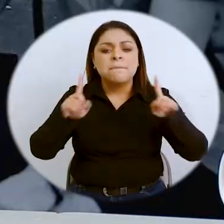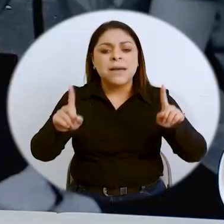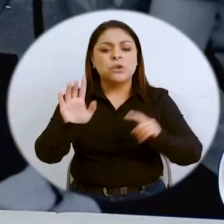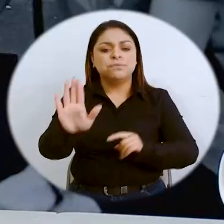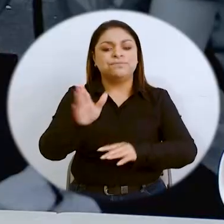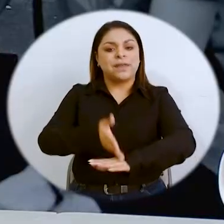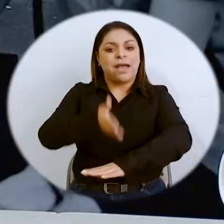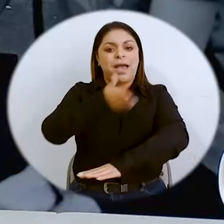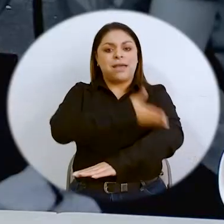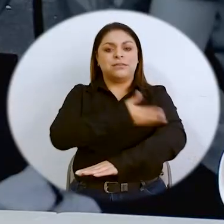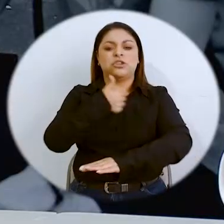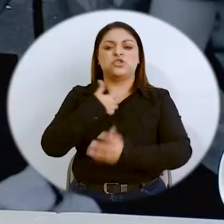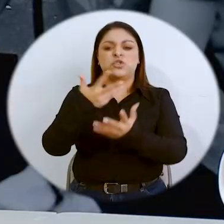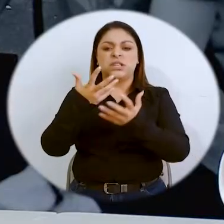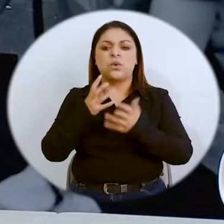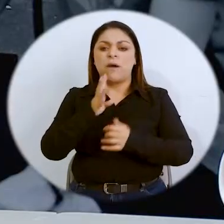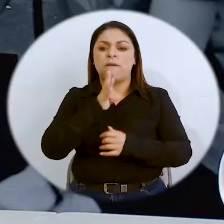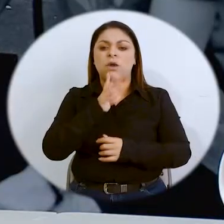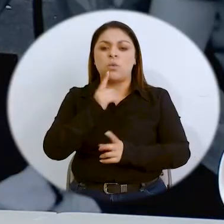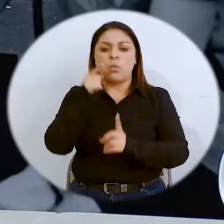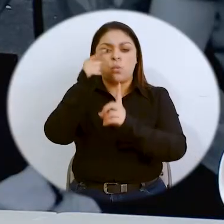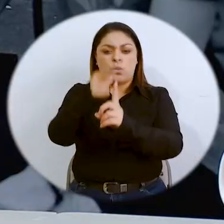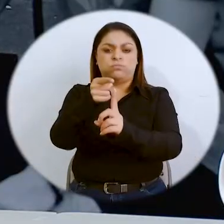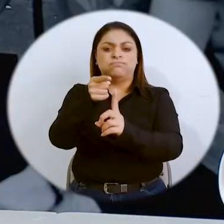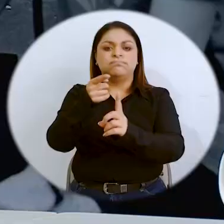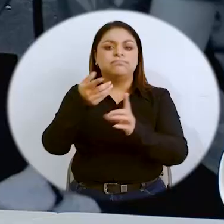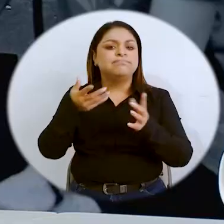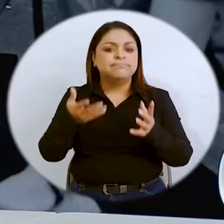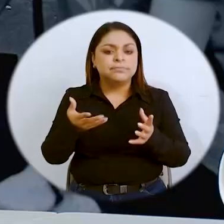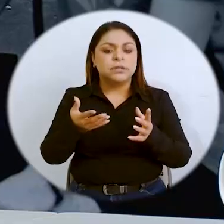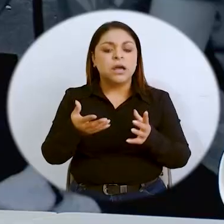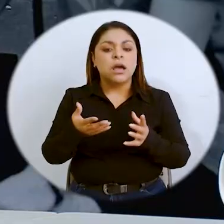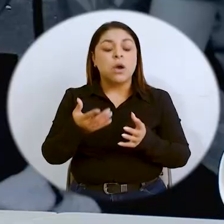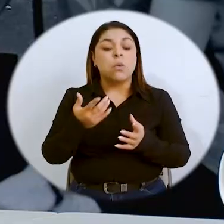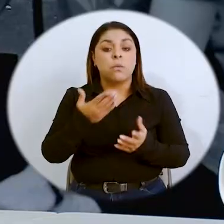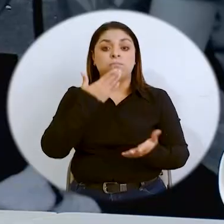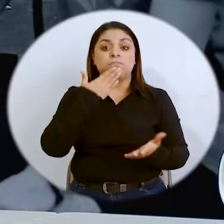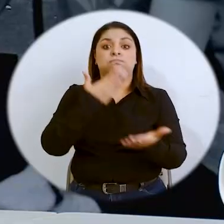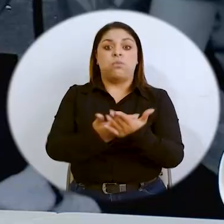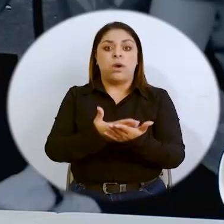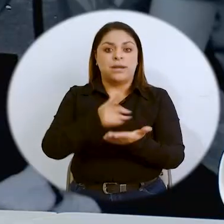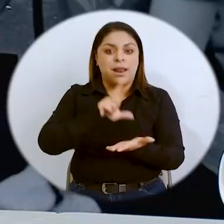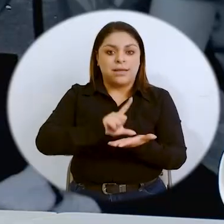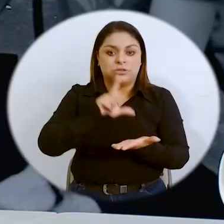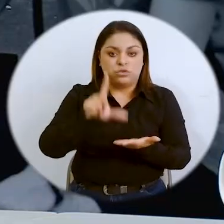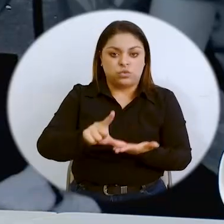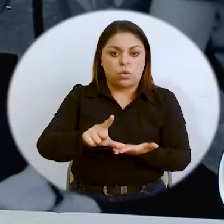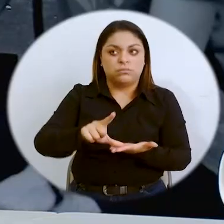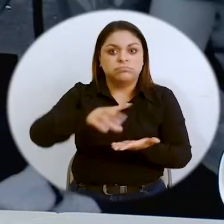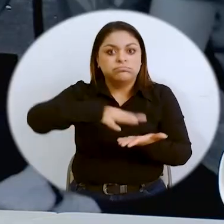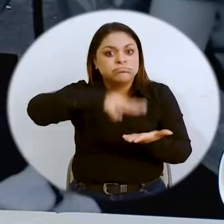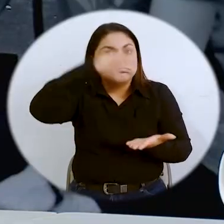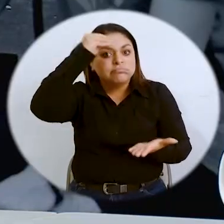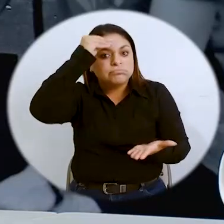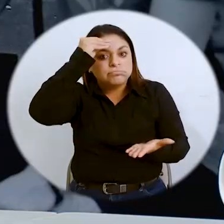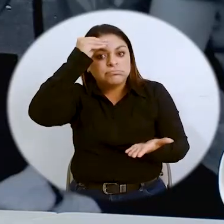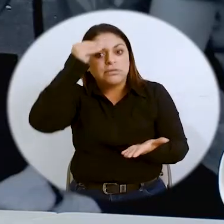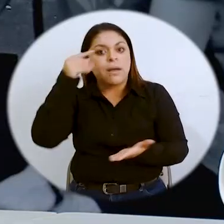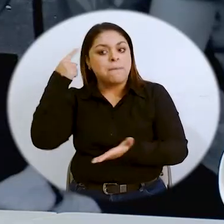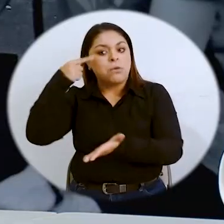tema, que sí quería rescatar uno muy importante, que tal vez una lección que nos dejó esta